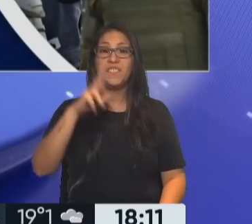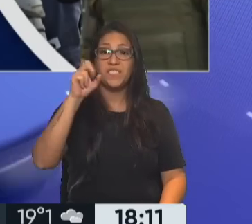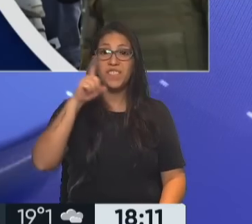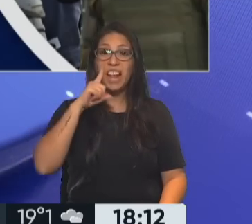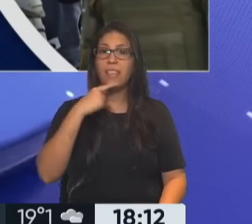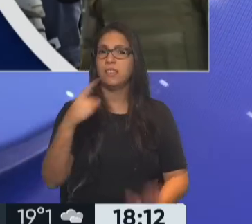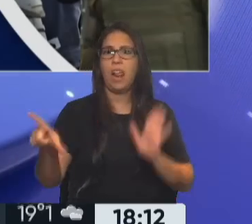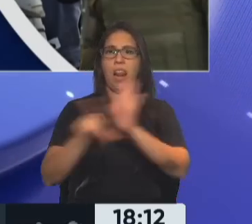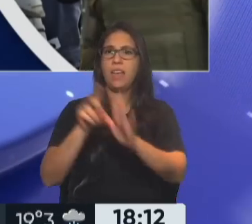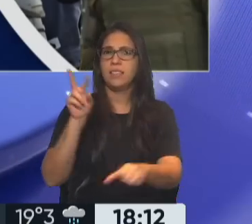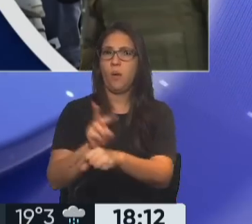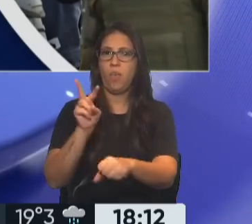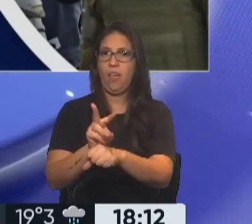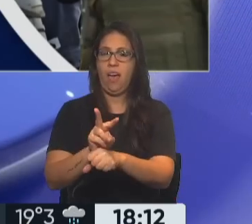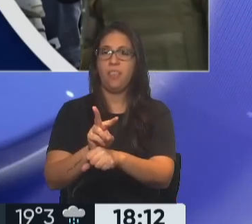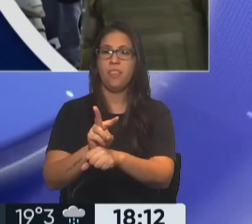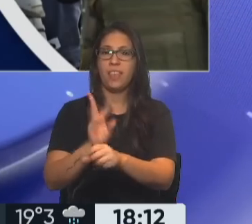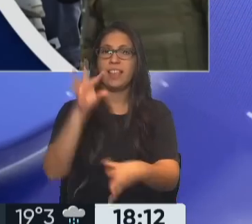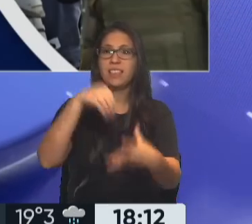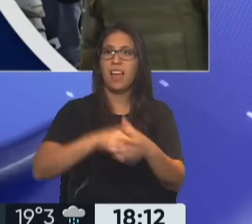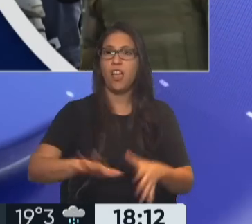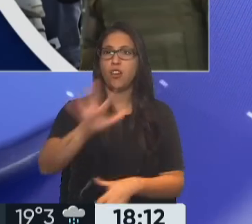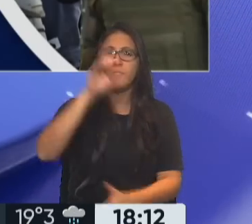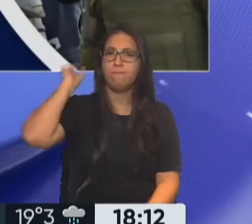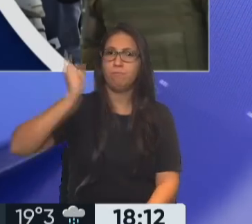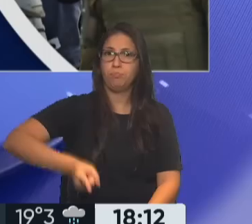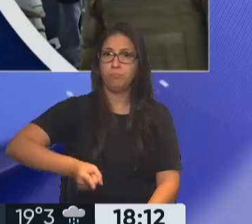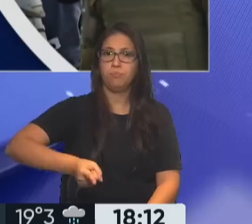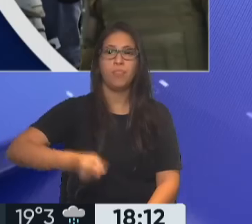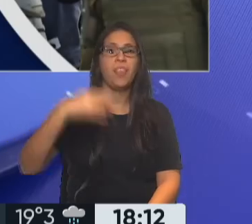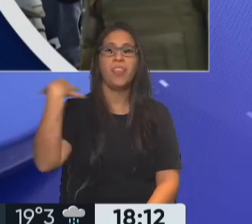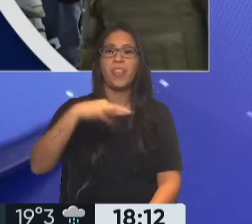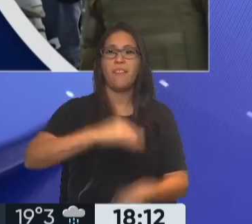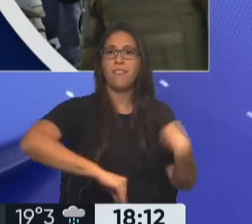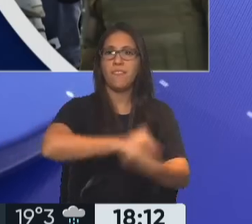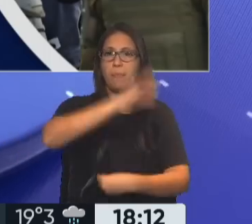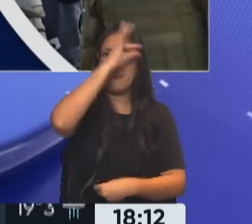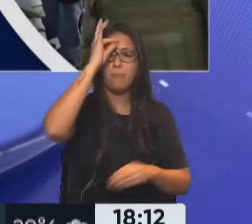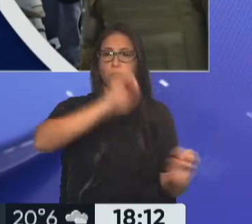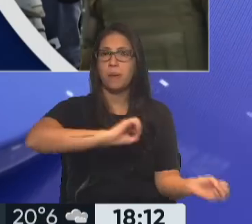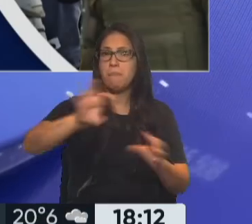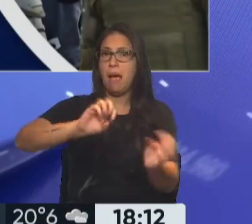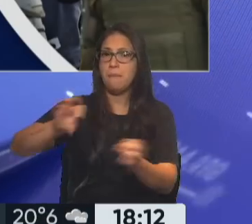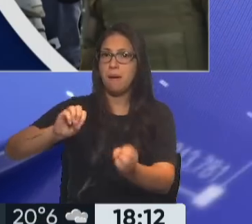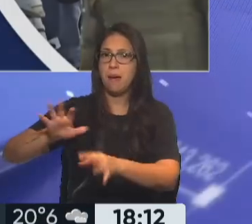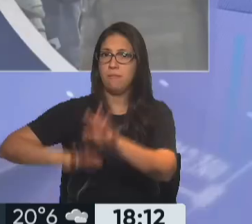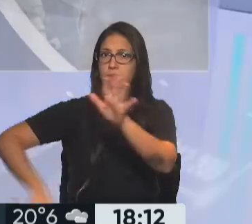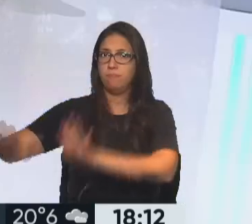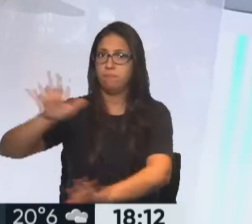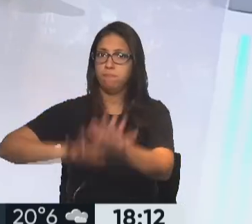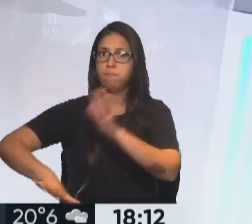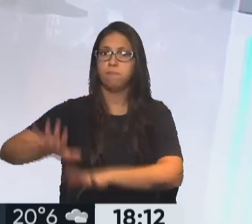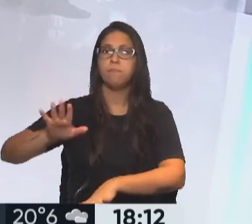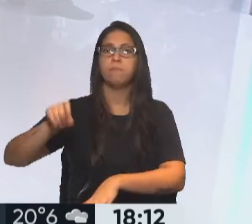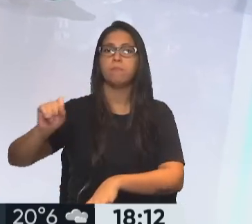la Ley de Seguridad Interior, relocalización de familias mapuche por construcción de